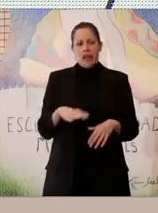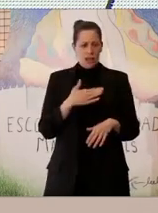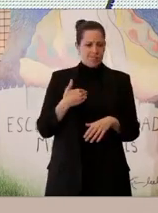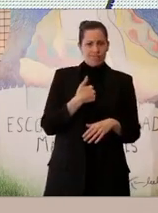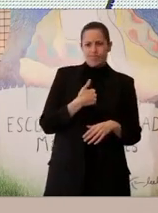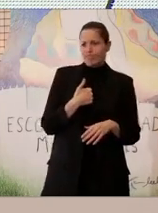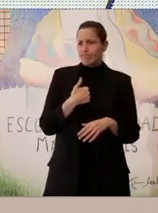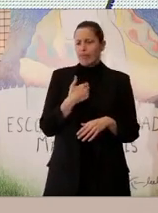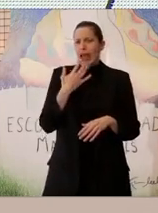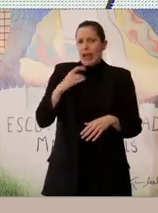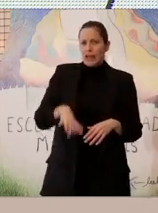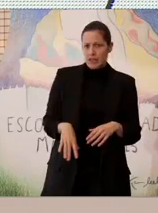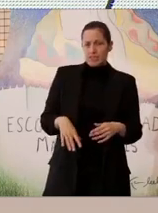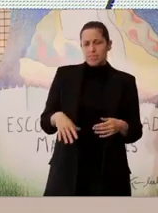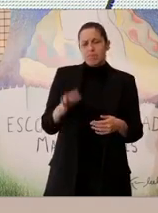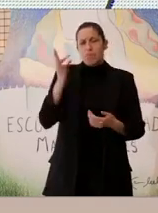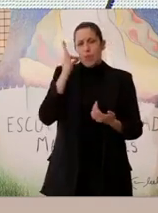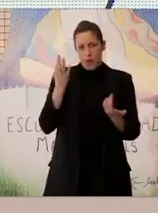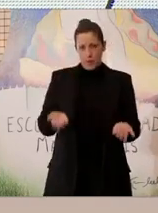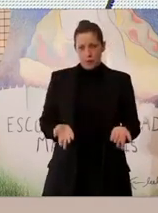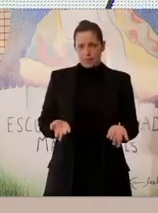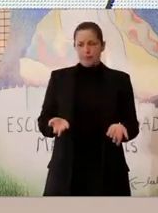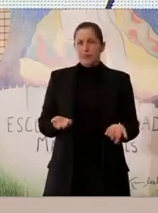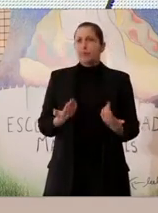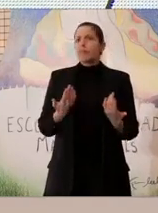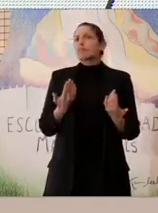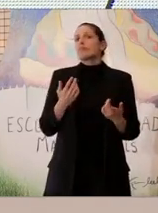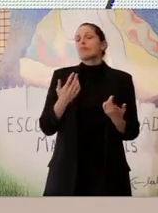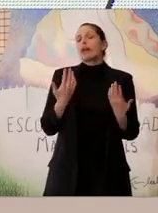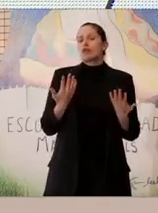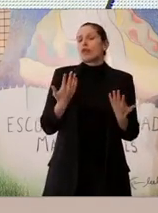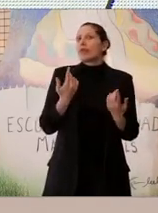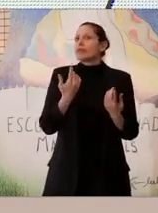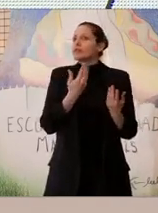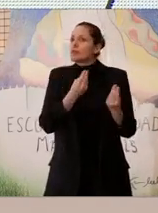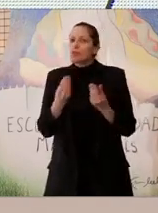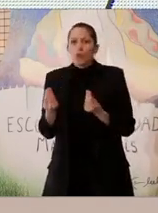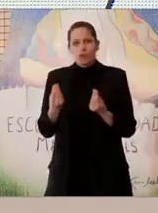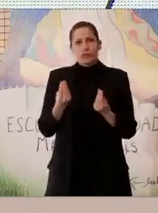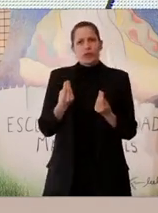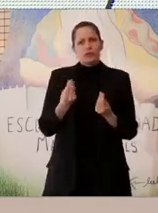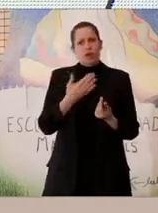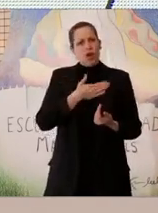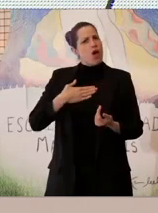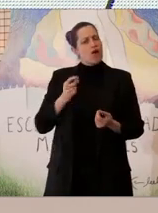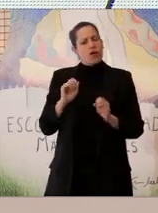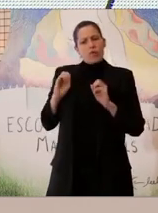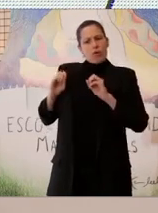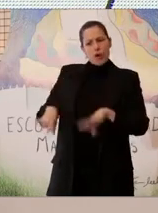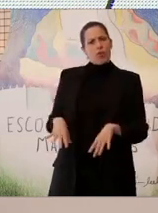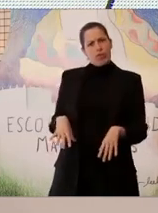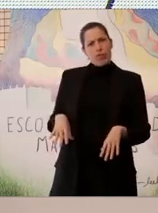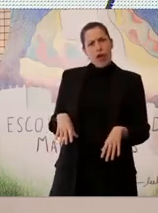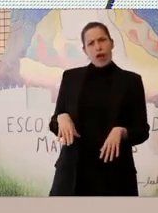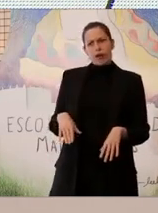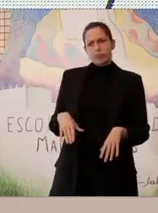para la sociedad y que además muchas mujeres no queremos renunciar a poder ejercer ese papel también, que no se nos